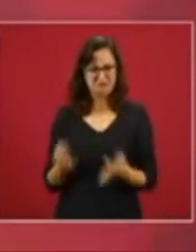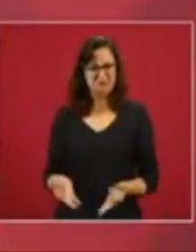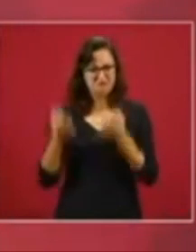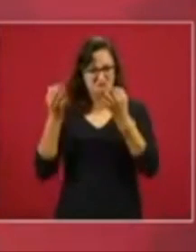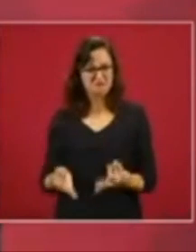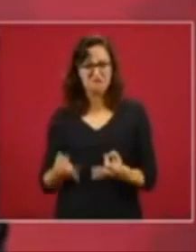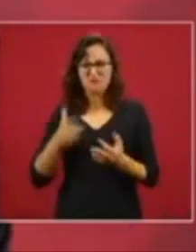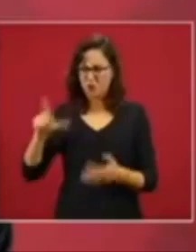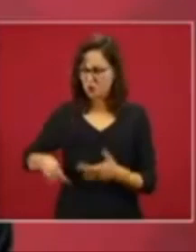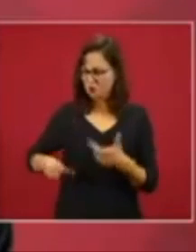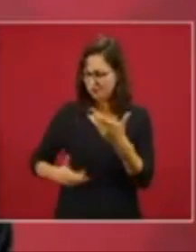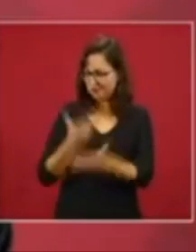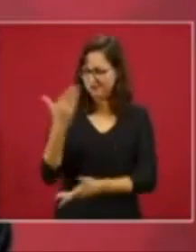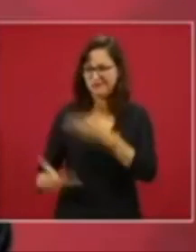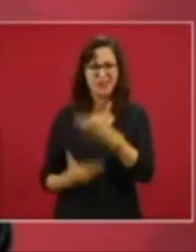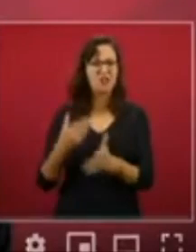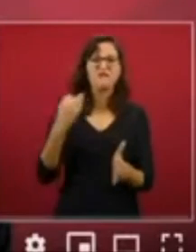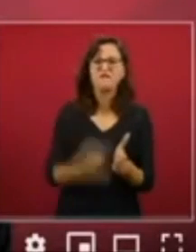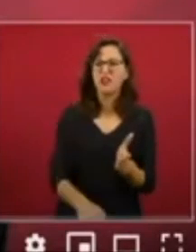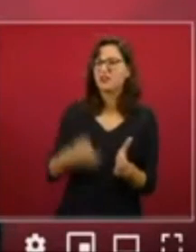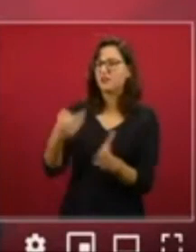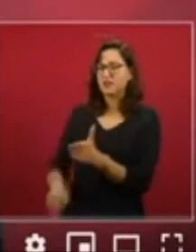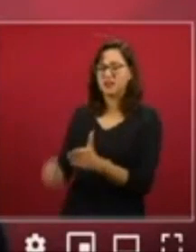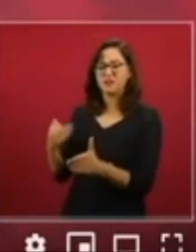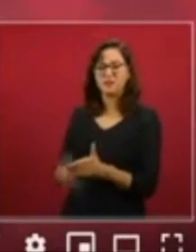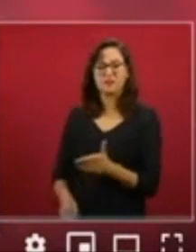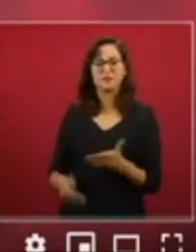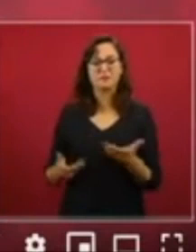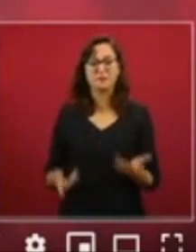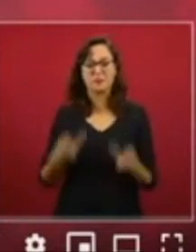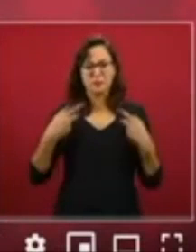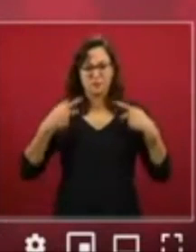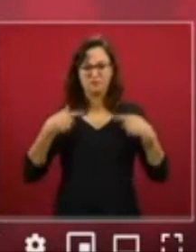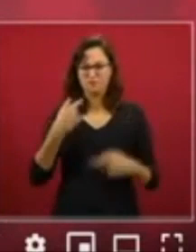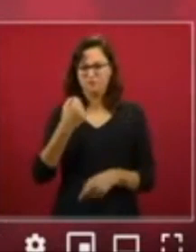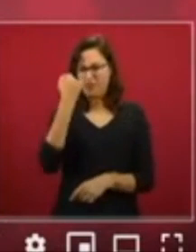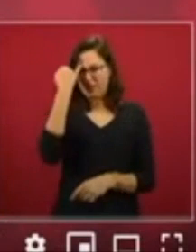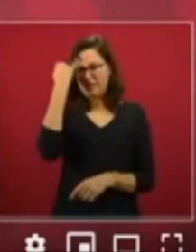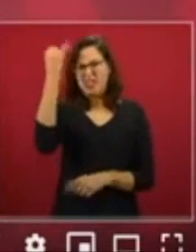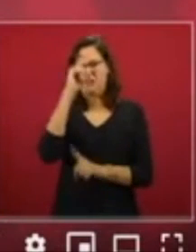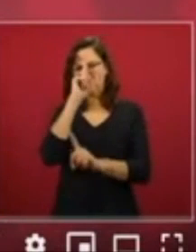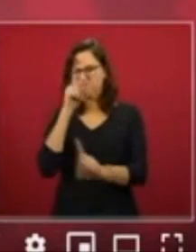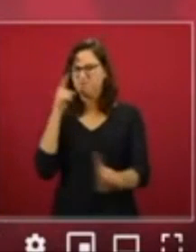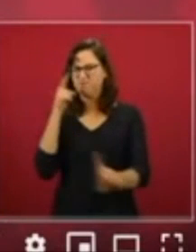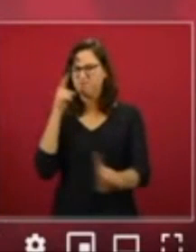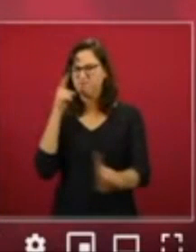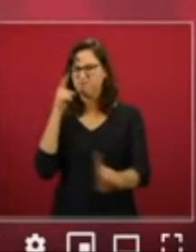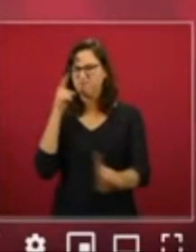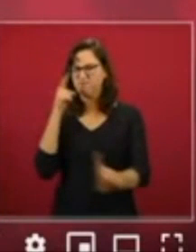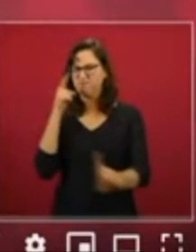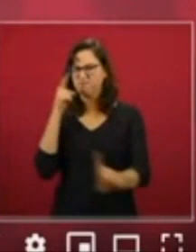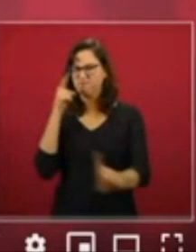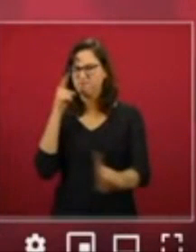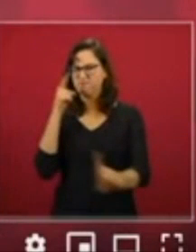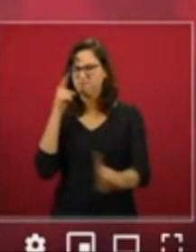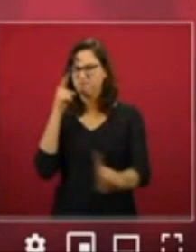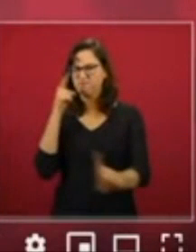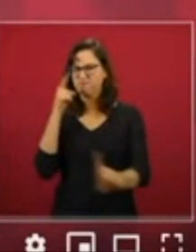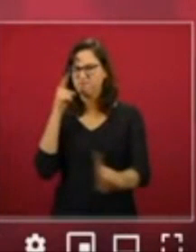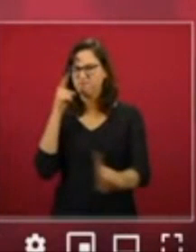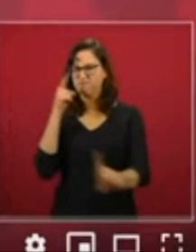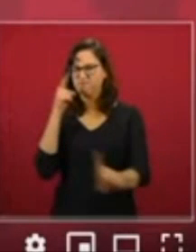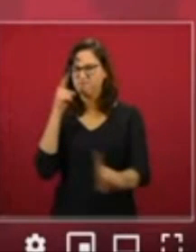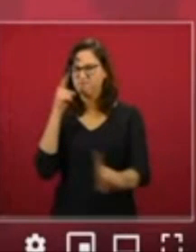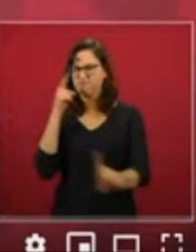de buenos servidores públicos, de gente con ideales, con principios. Bueno, pues aquí López Obrador